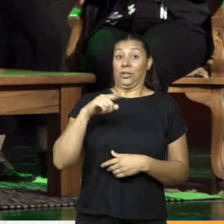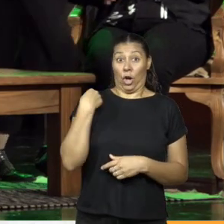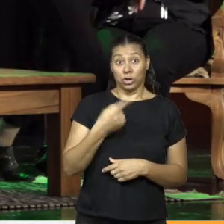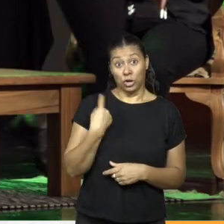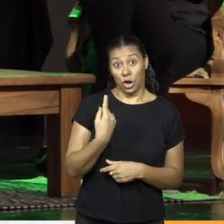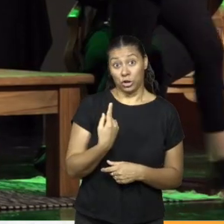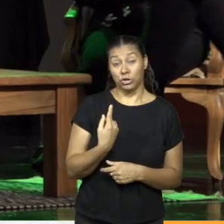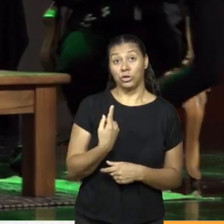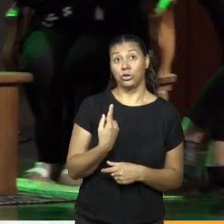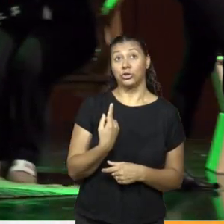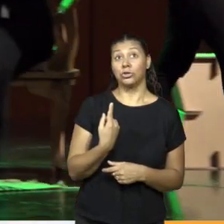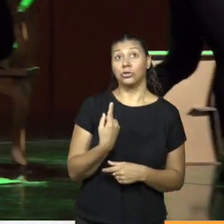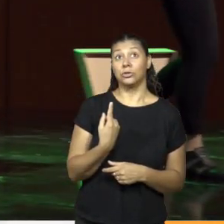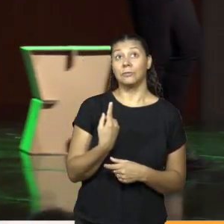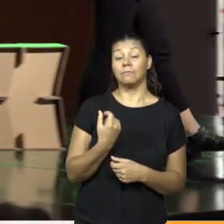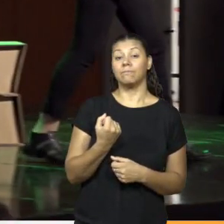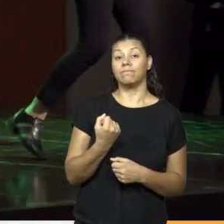Nosotros,